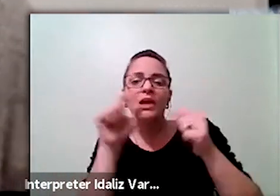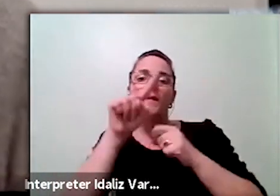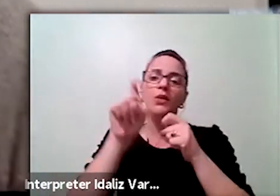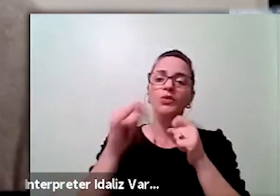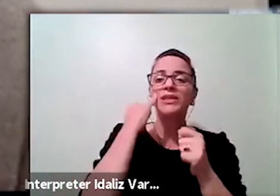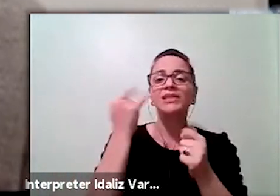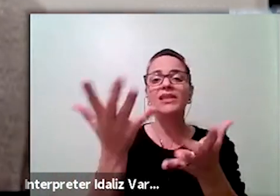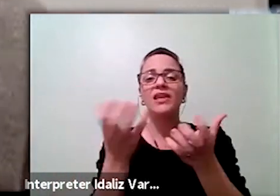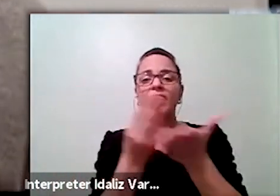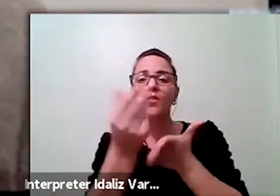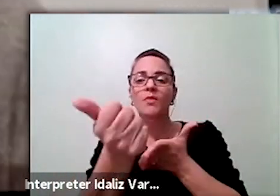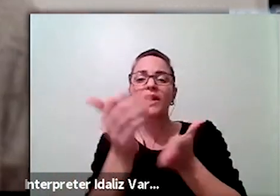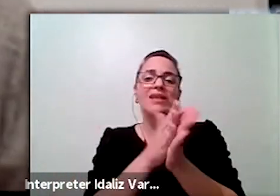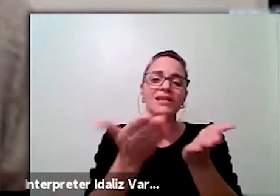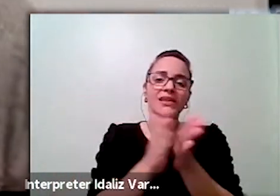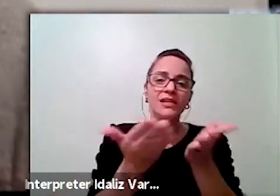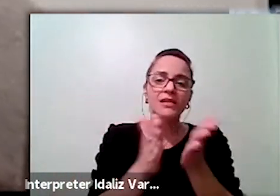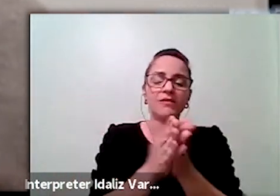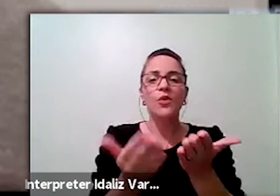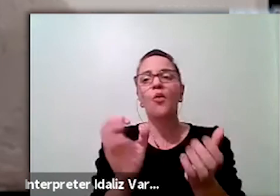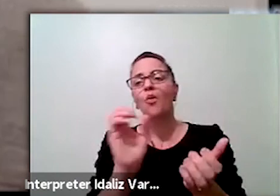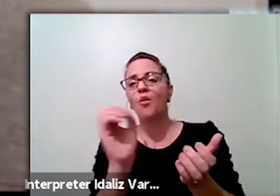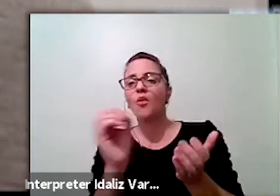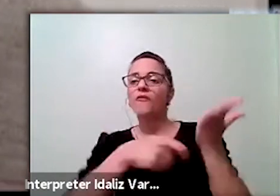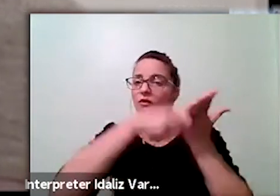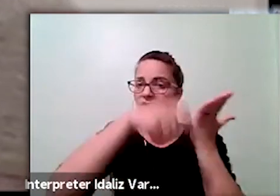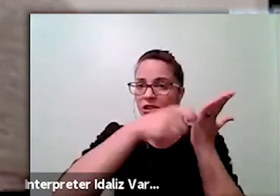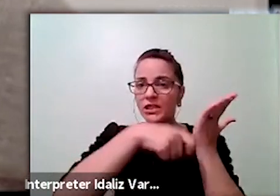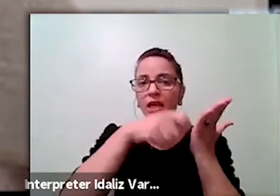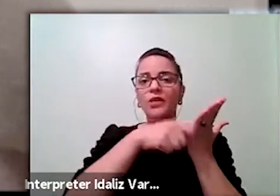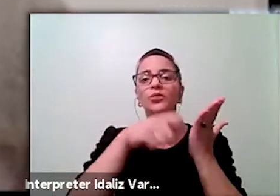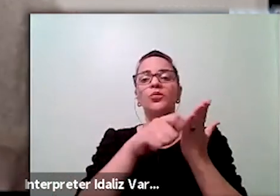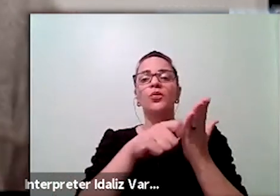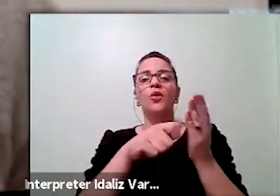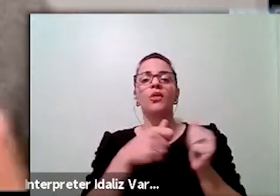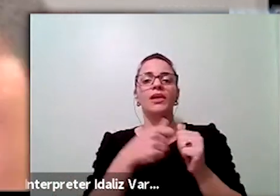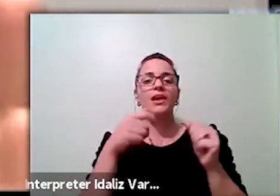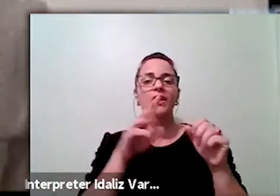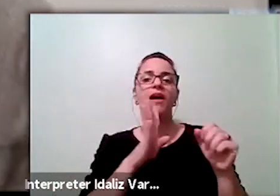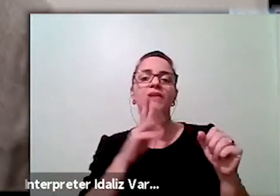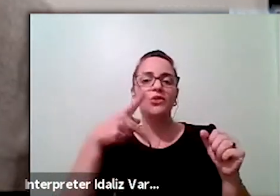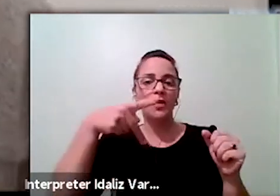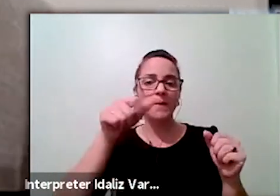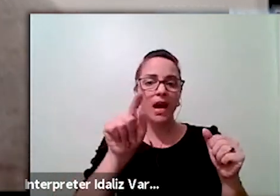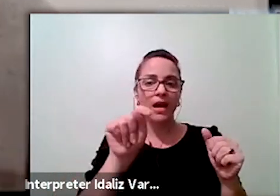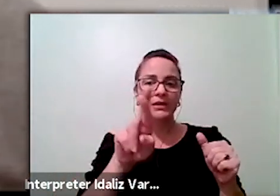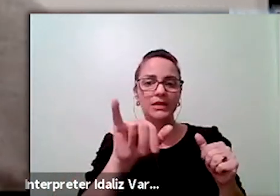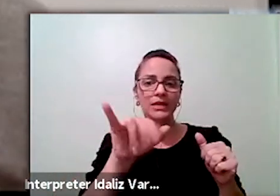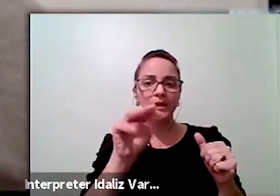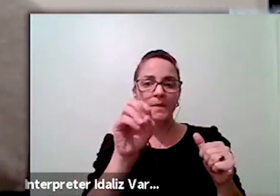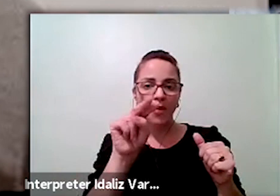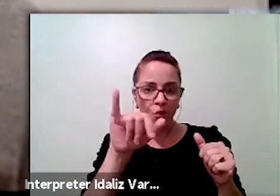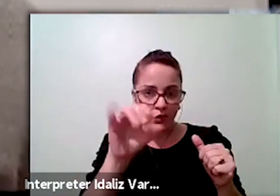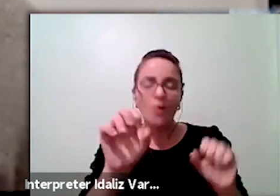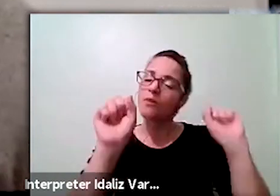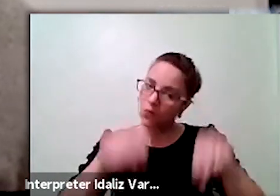si quieren adquirir el nuevo número de Patrimonio, y nada, los esperamos la semana que viene